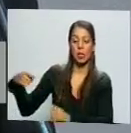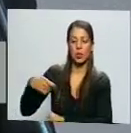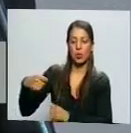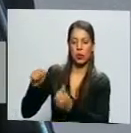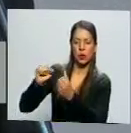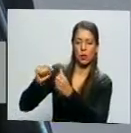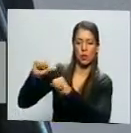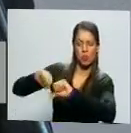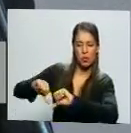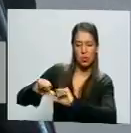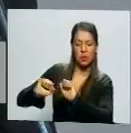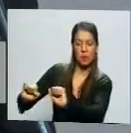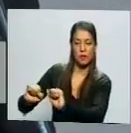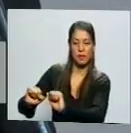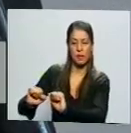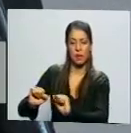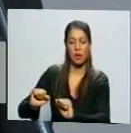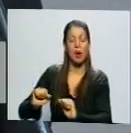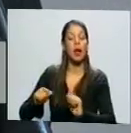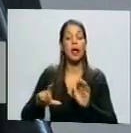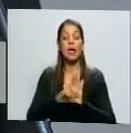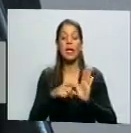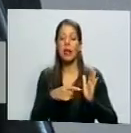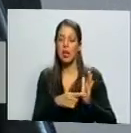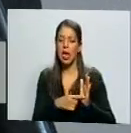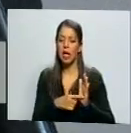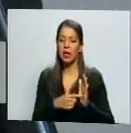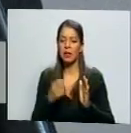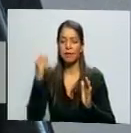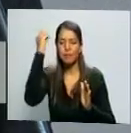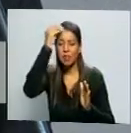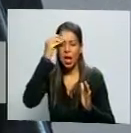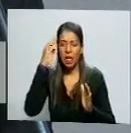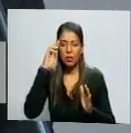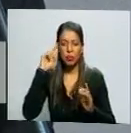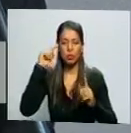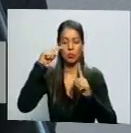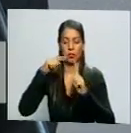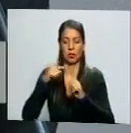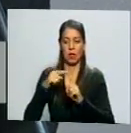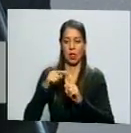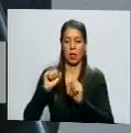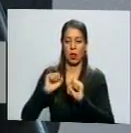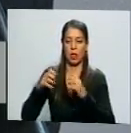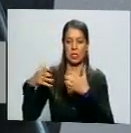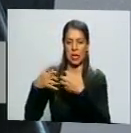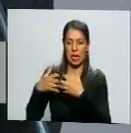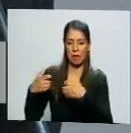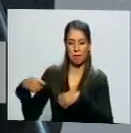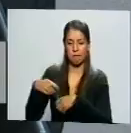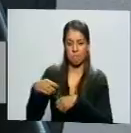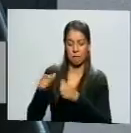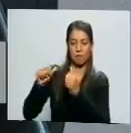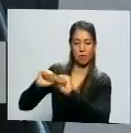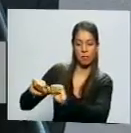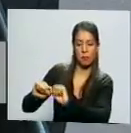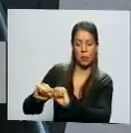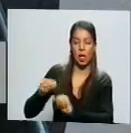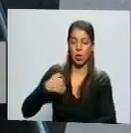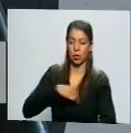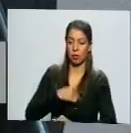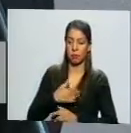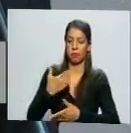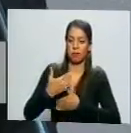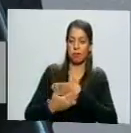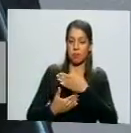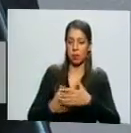la racionalidad y uniformidad, para la guerra económica, para la racionalidad y uniformidad de